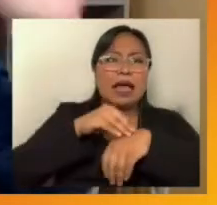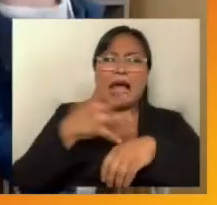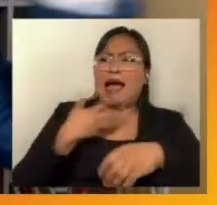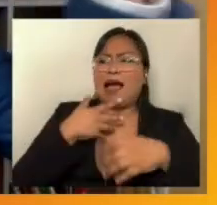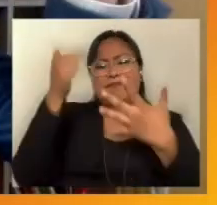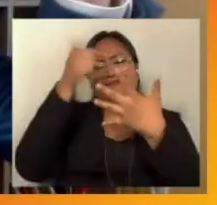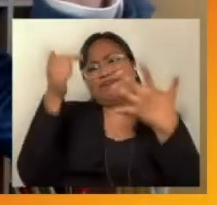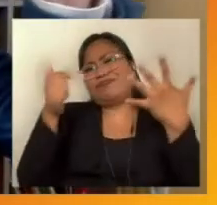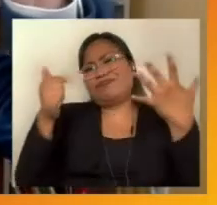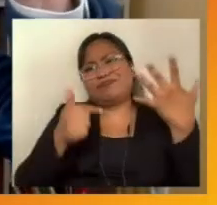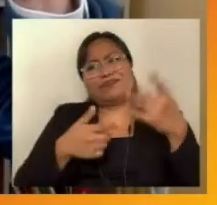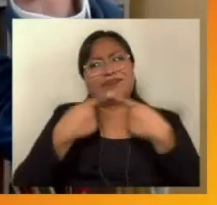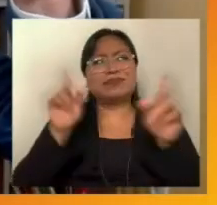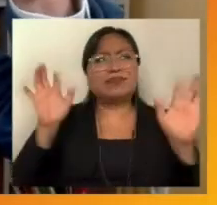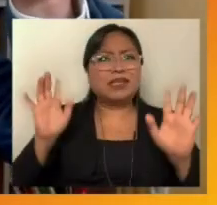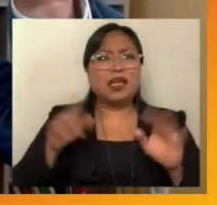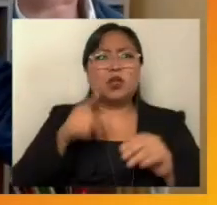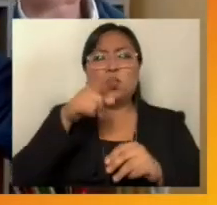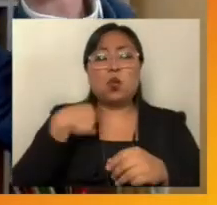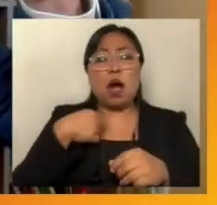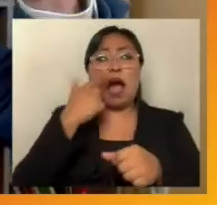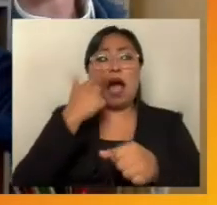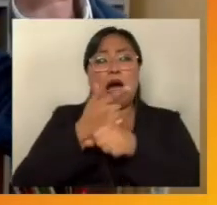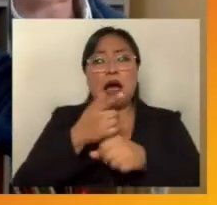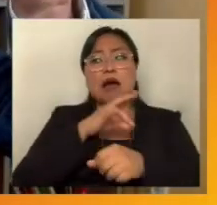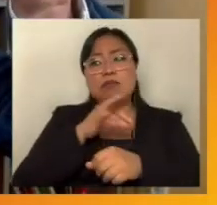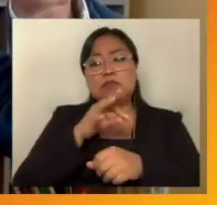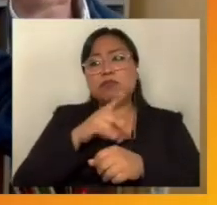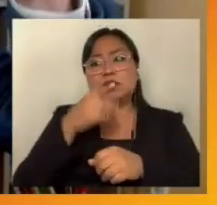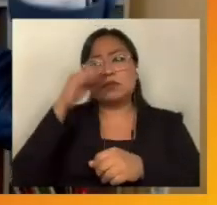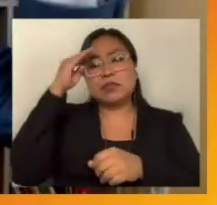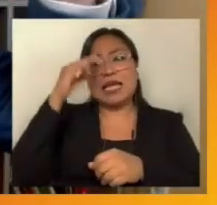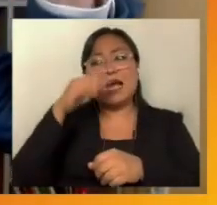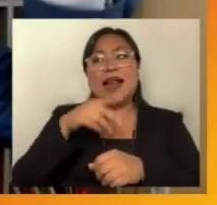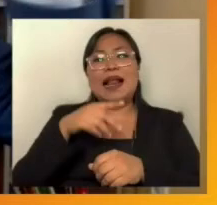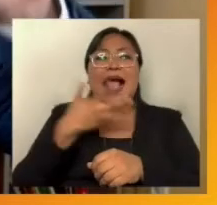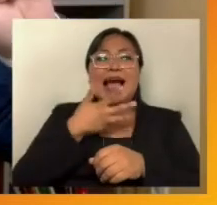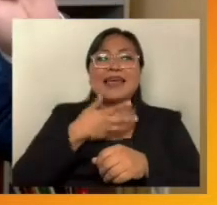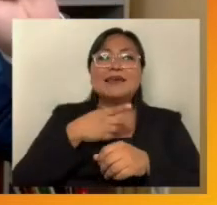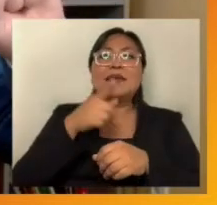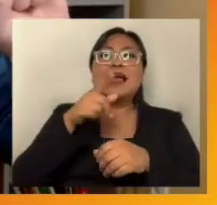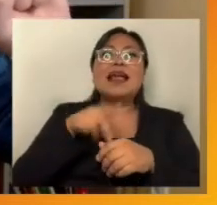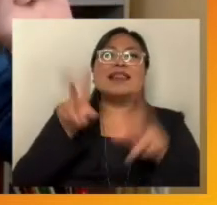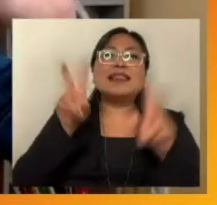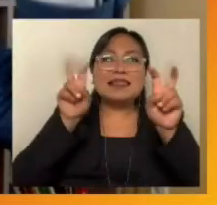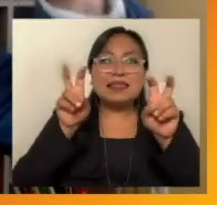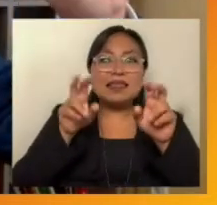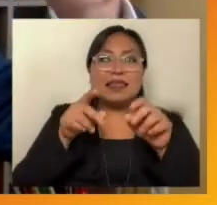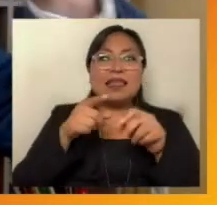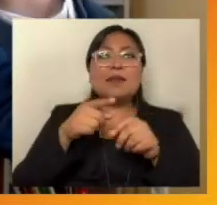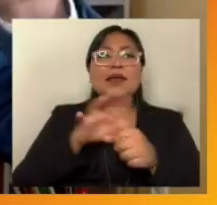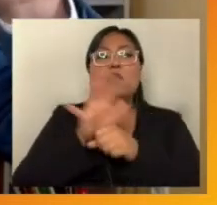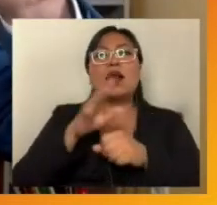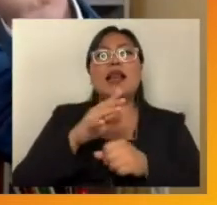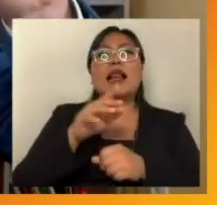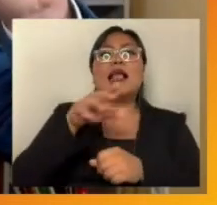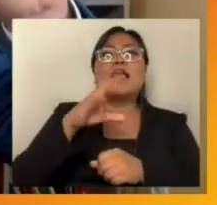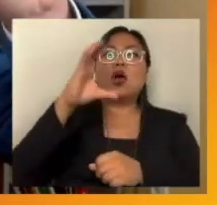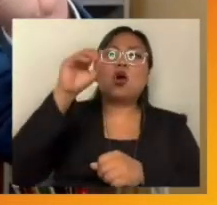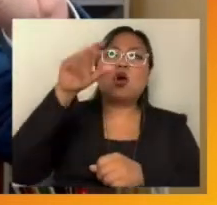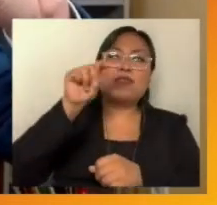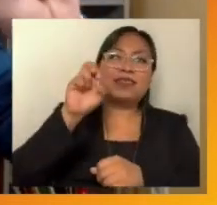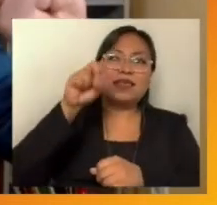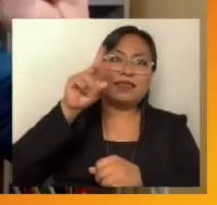contenidos. Descubrimiento. Pueden ser los que hace todo el mundo. Hemos patrocinado. Nos han dado un